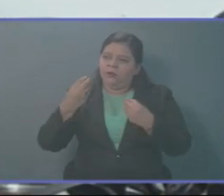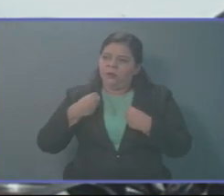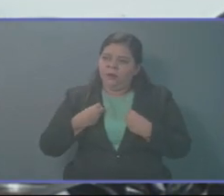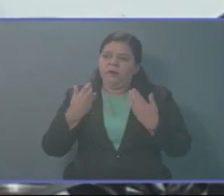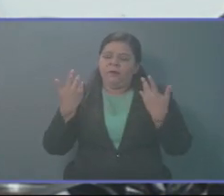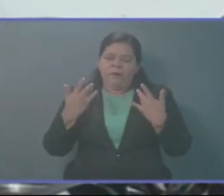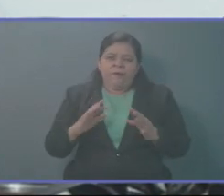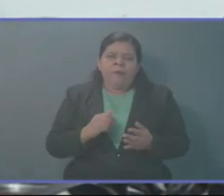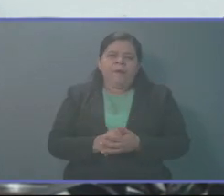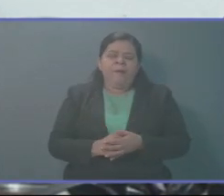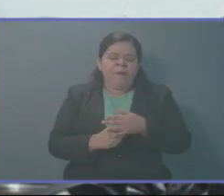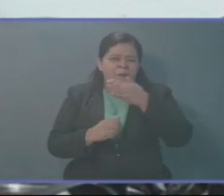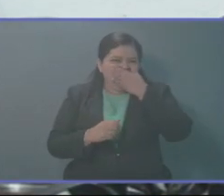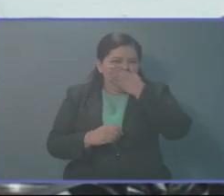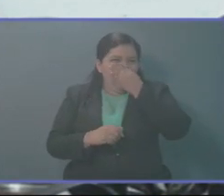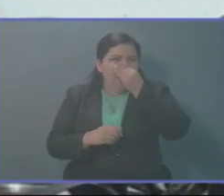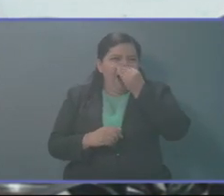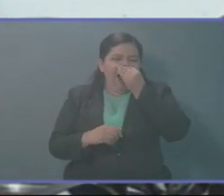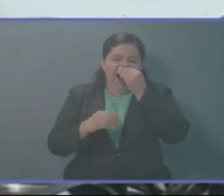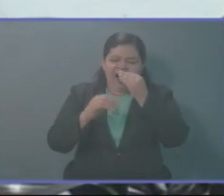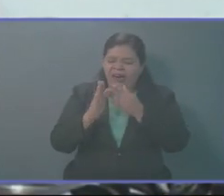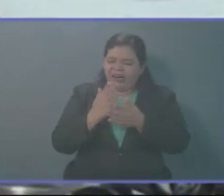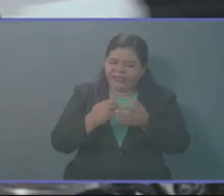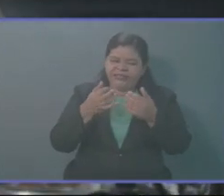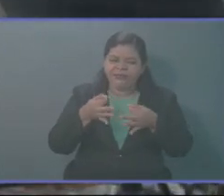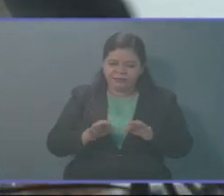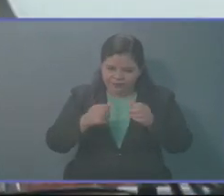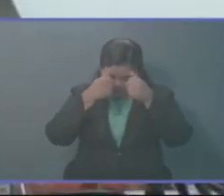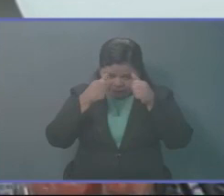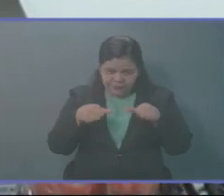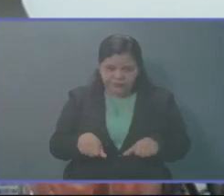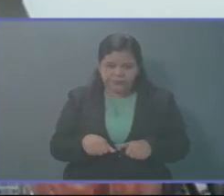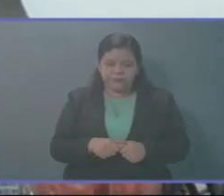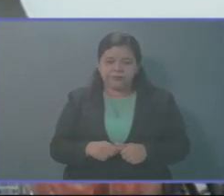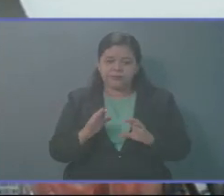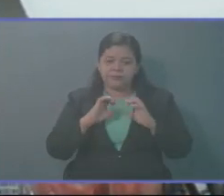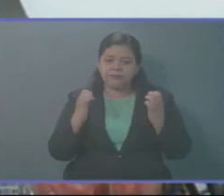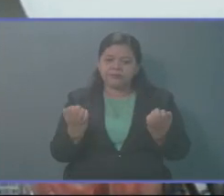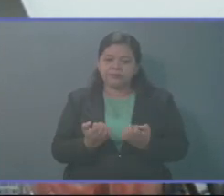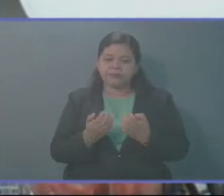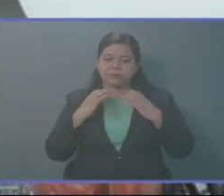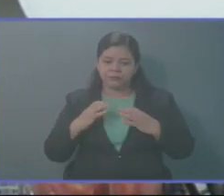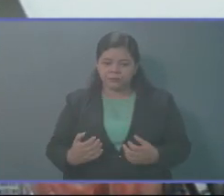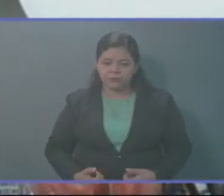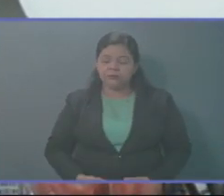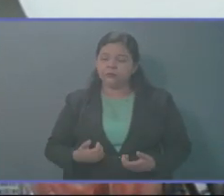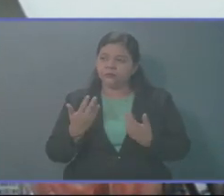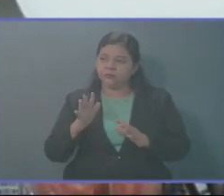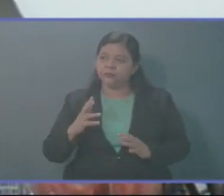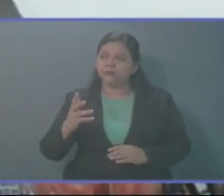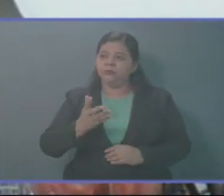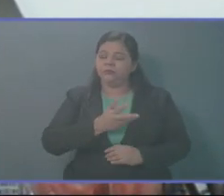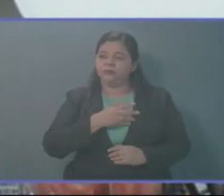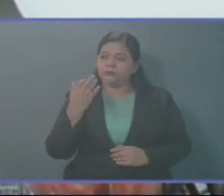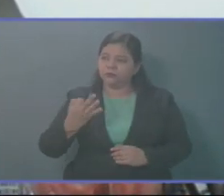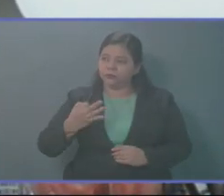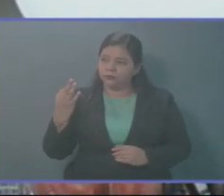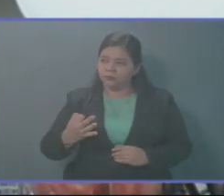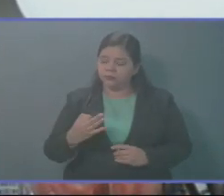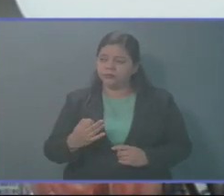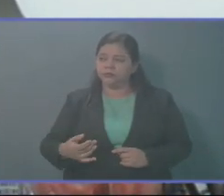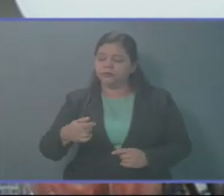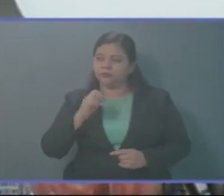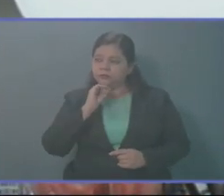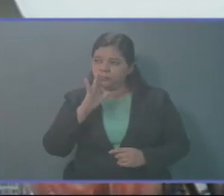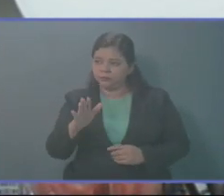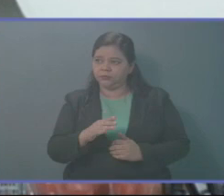con un grado de aprobación del equipo de gobierno, que deberíamos de sentirlo en